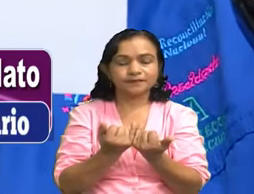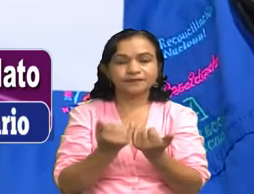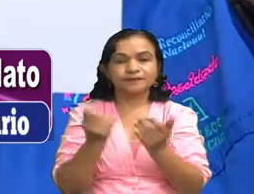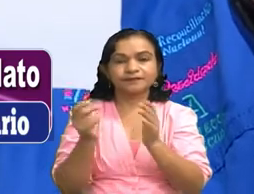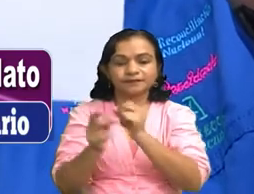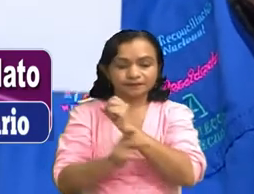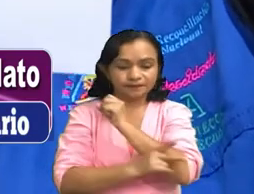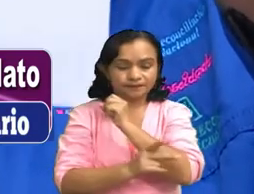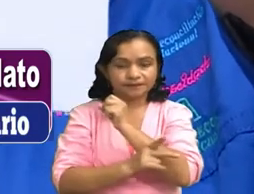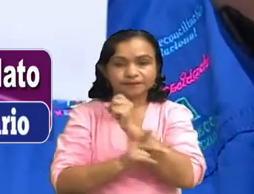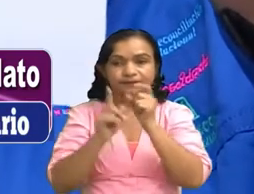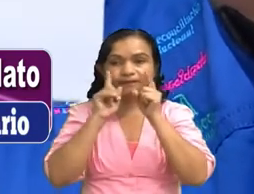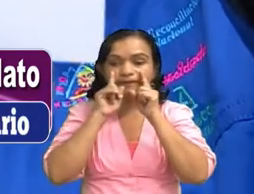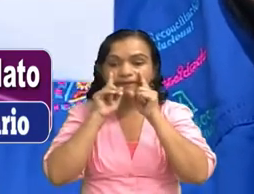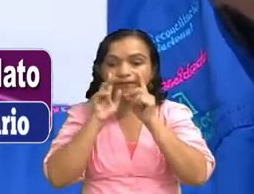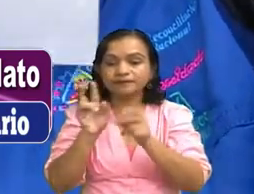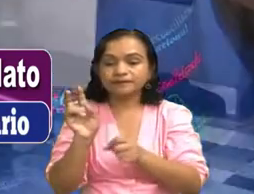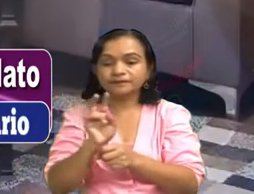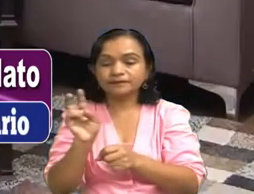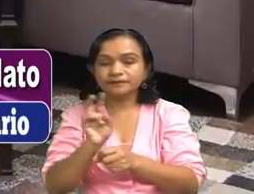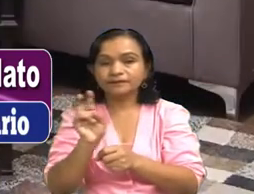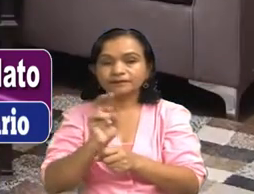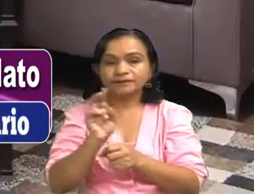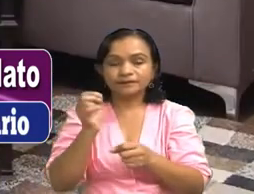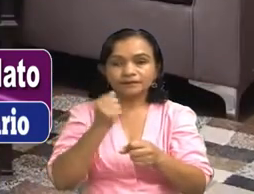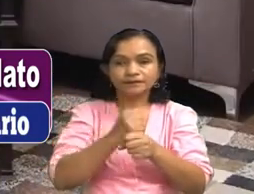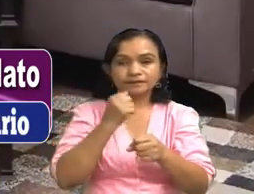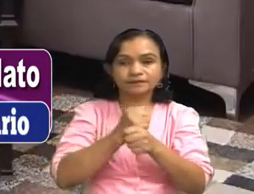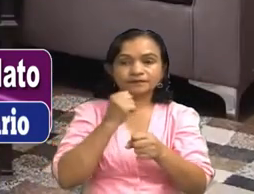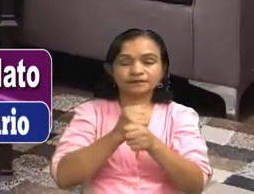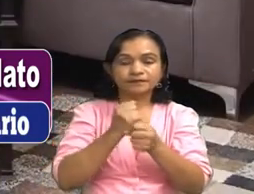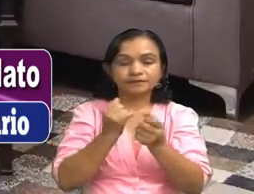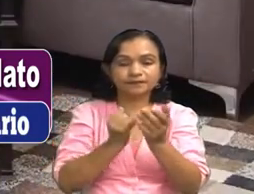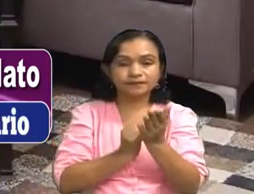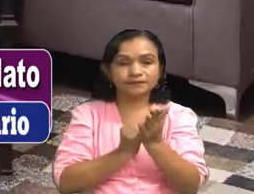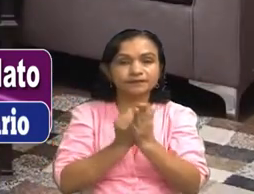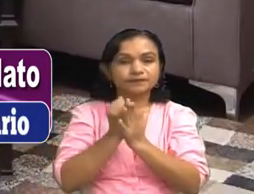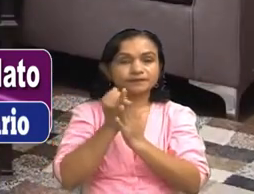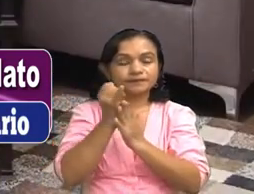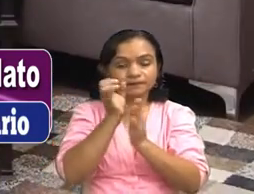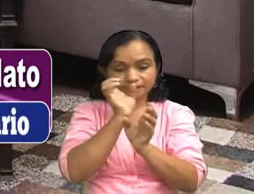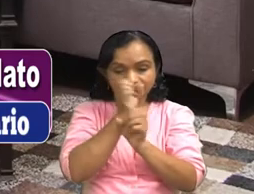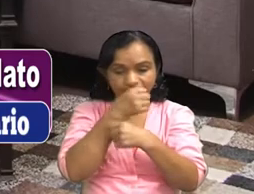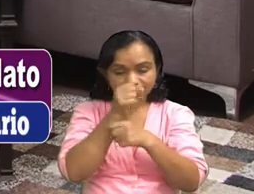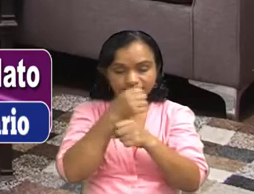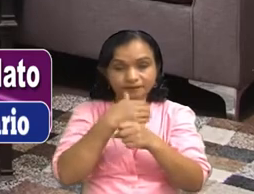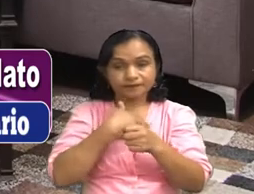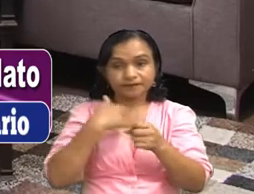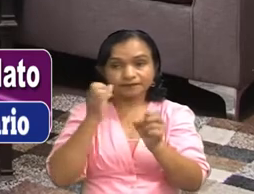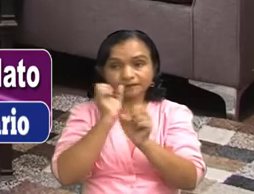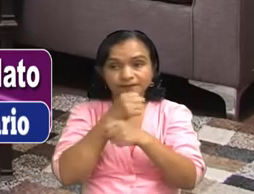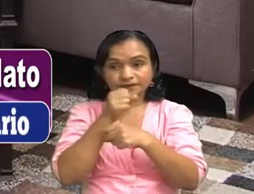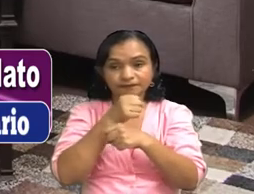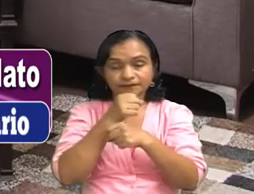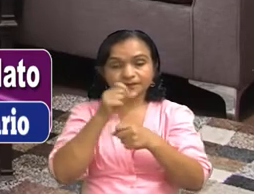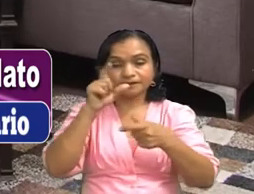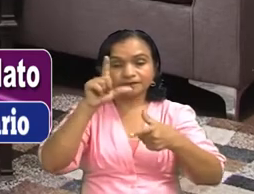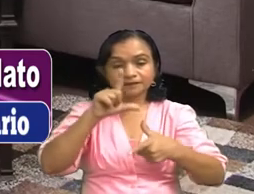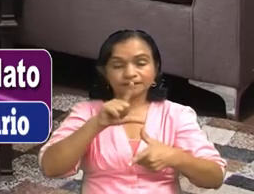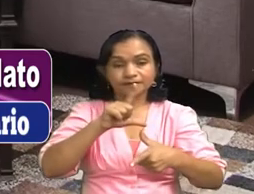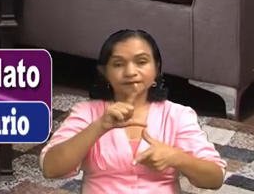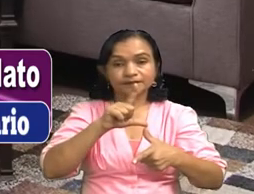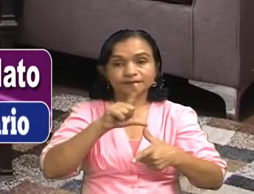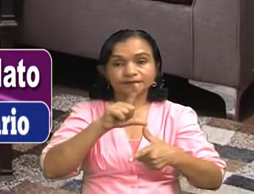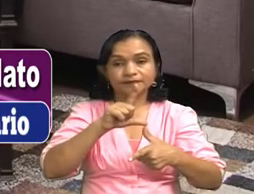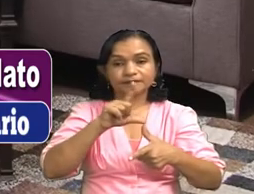el resguardo de país. O sea, nosotros diseñamos el laboratorio y son los mejores laboratorios casi de toda Latinoamérica.